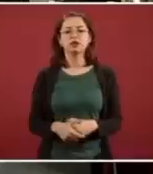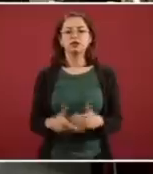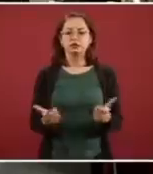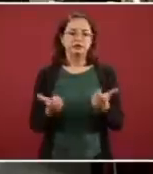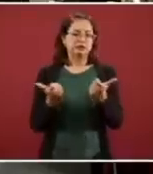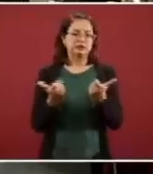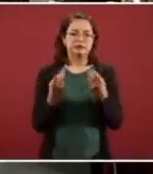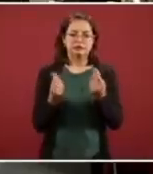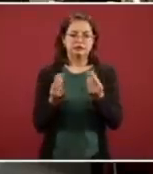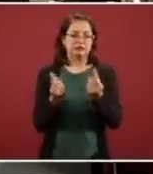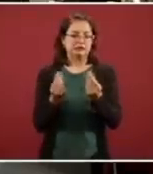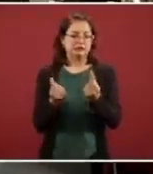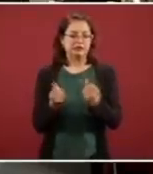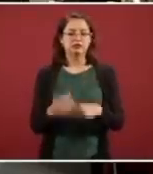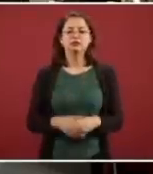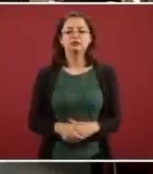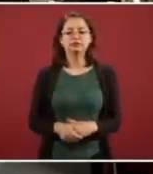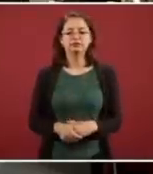dinero,